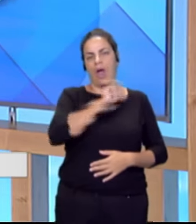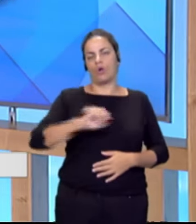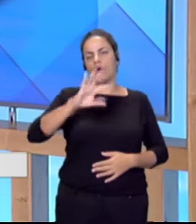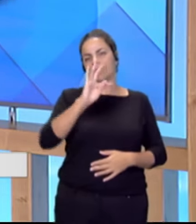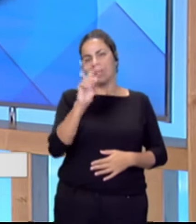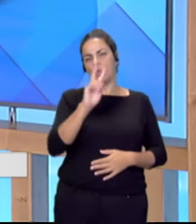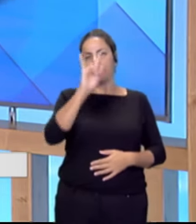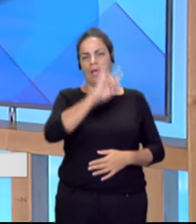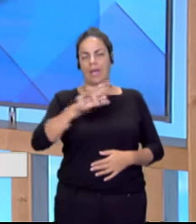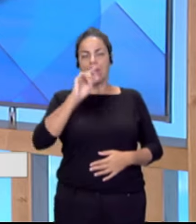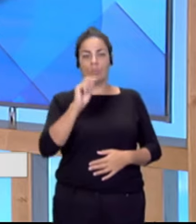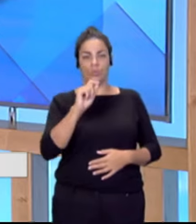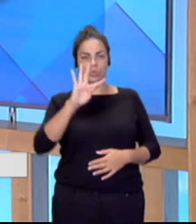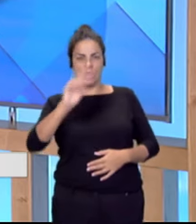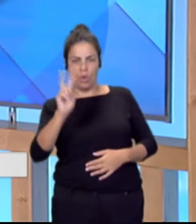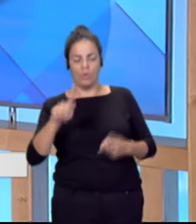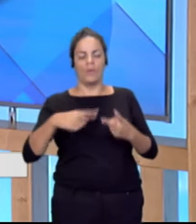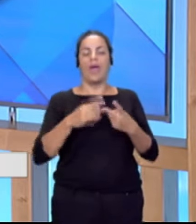buenosdiascanarias@tvcanaria.tv, también